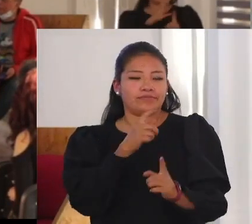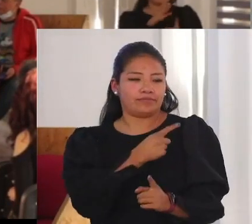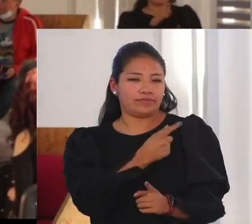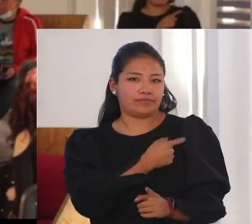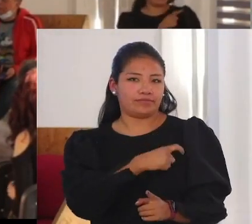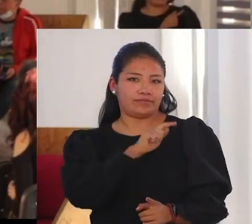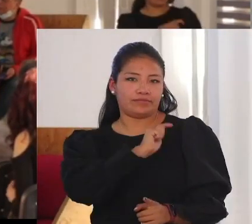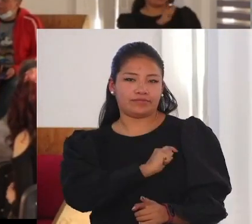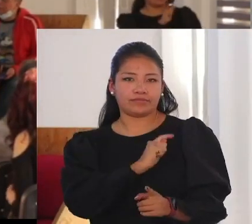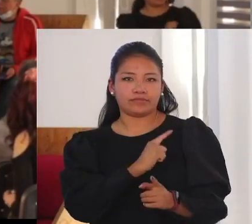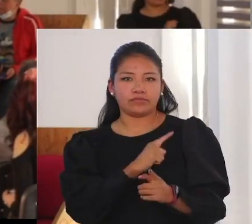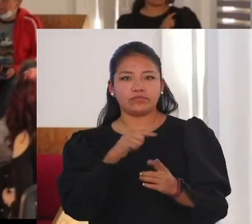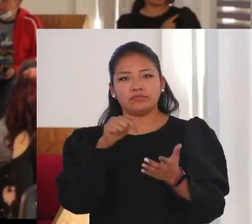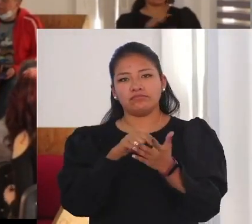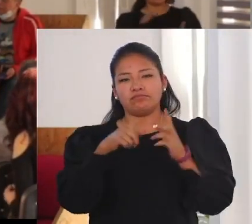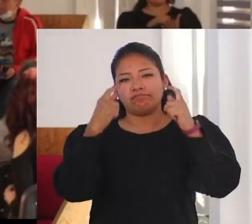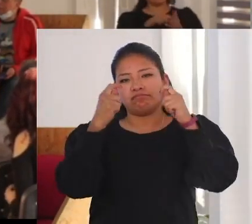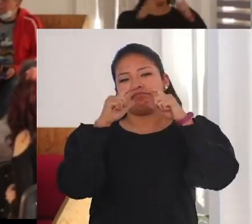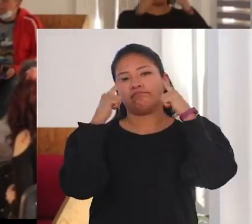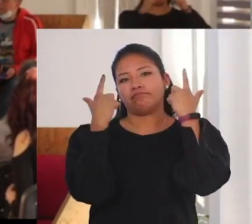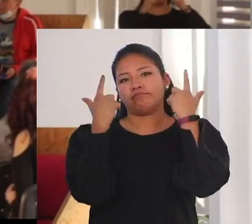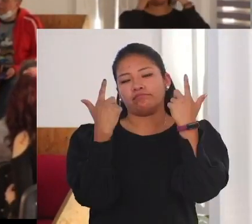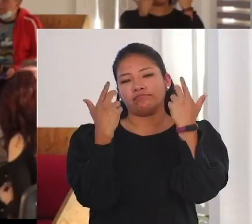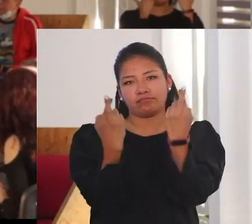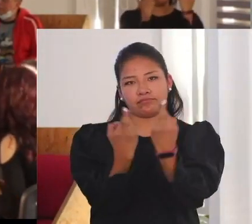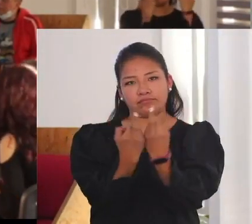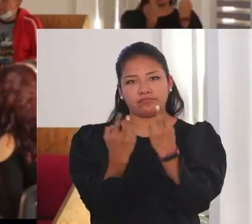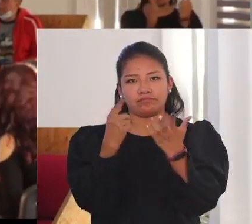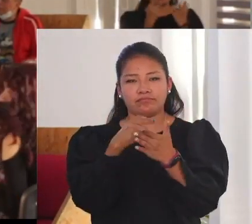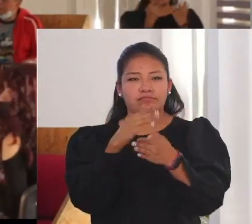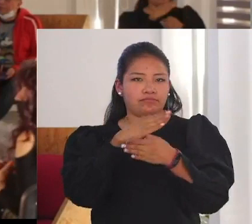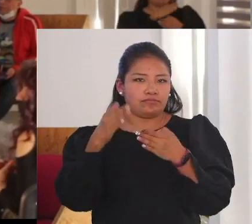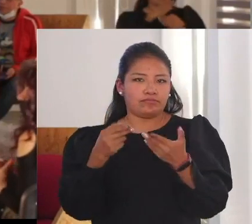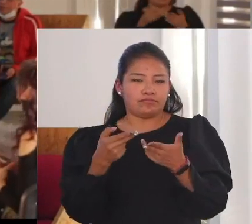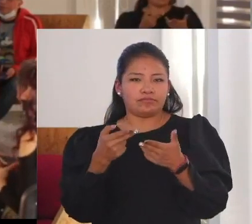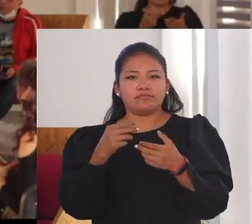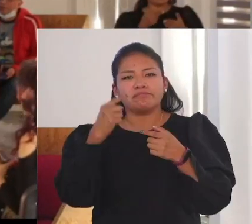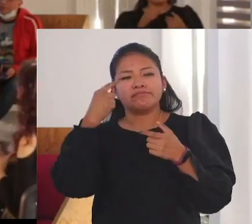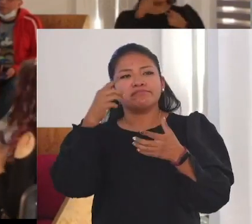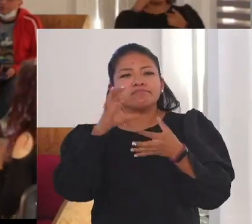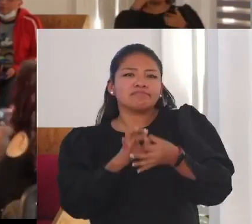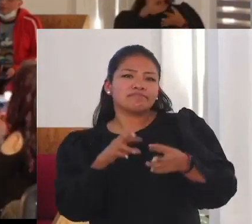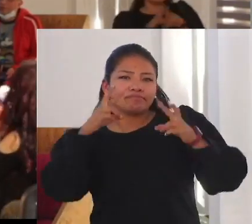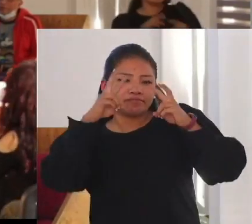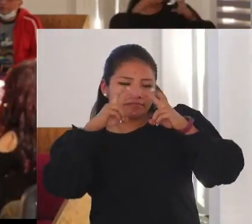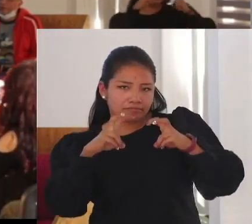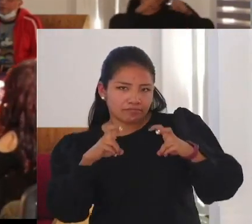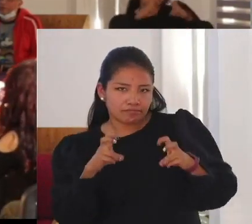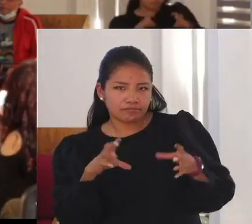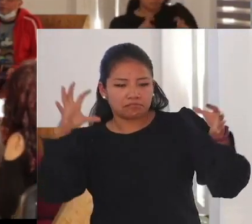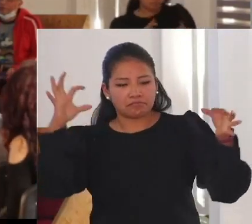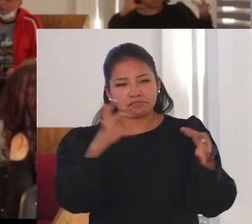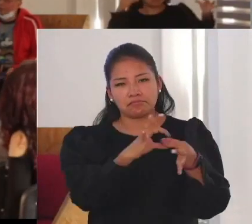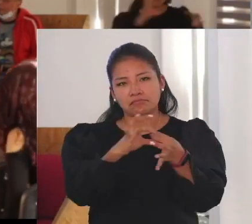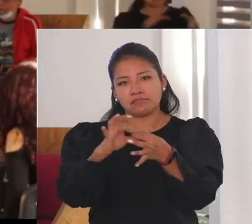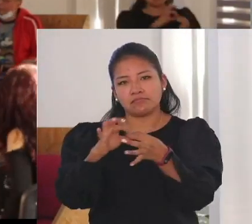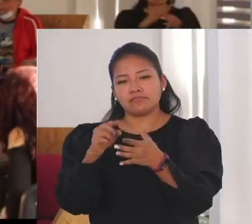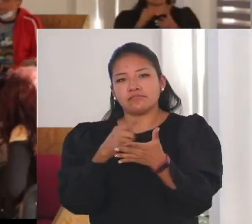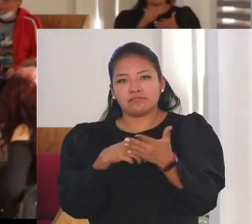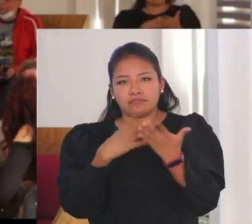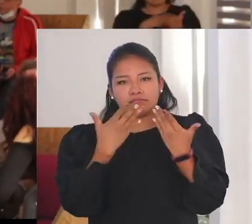corpolicemias un laboratorio sobre cartografías e investigación colaborativa que se han marcado en el programa